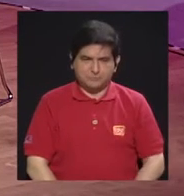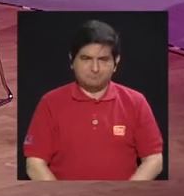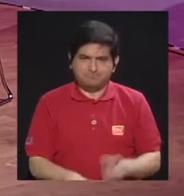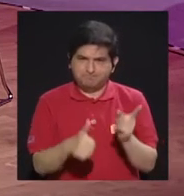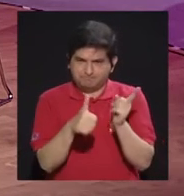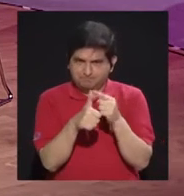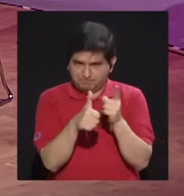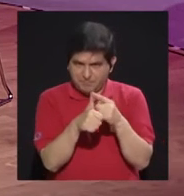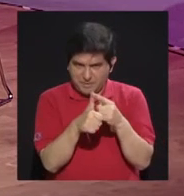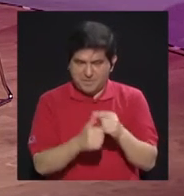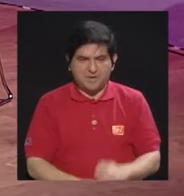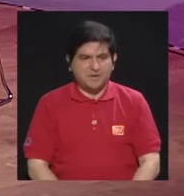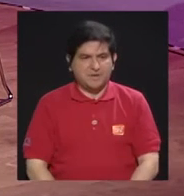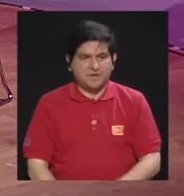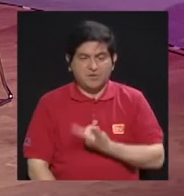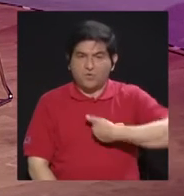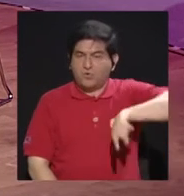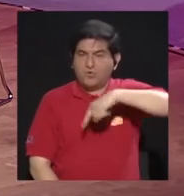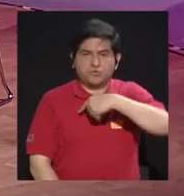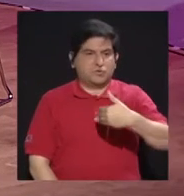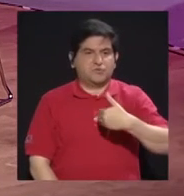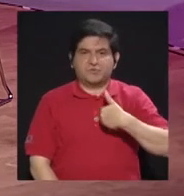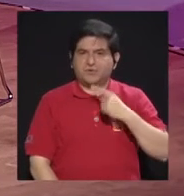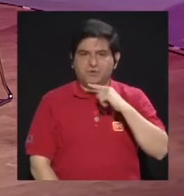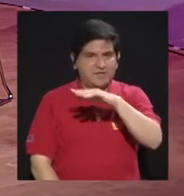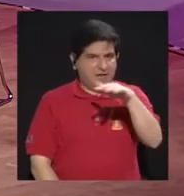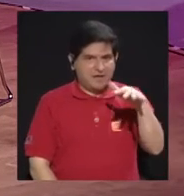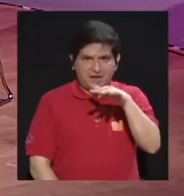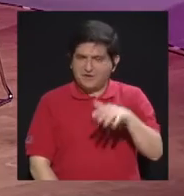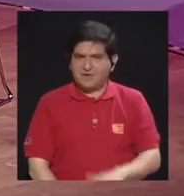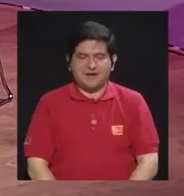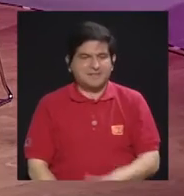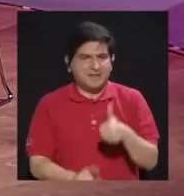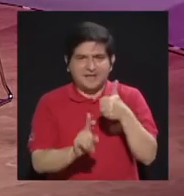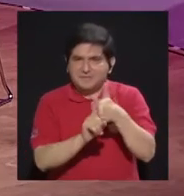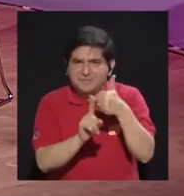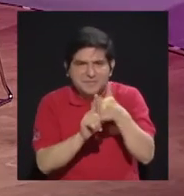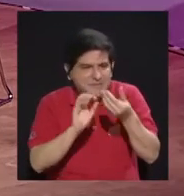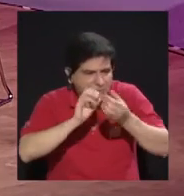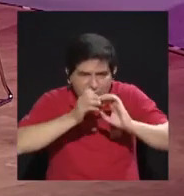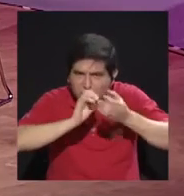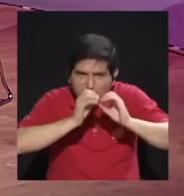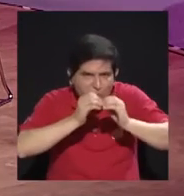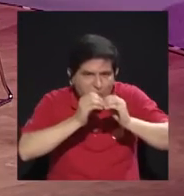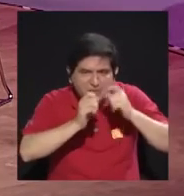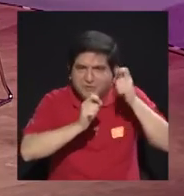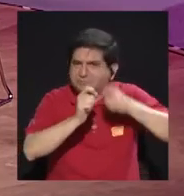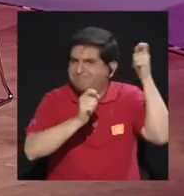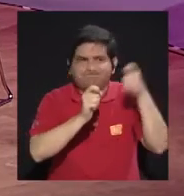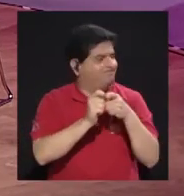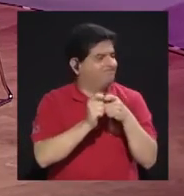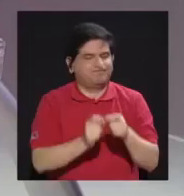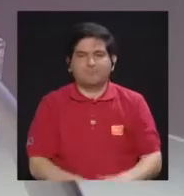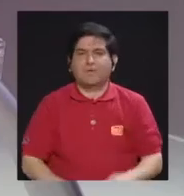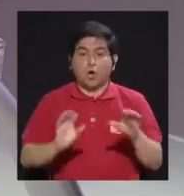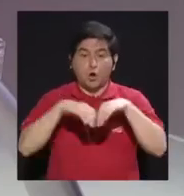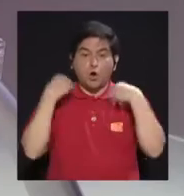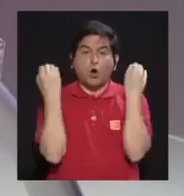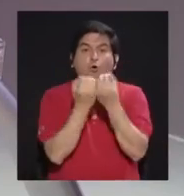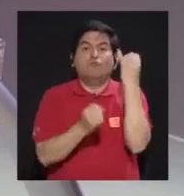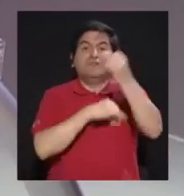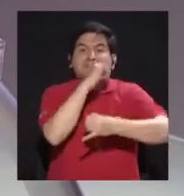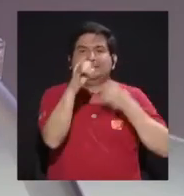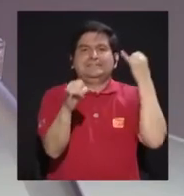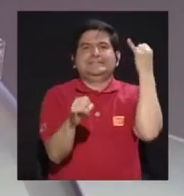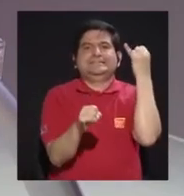primero, no tenemos la realidad disponible en cifras. Aún las agencias